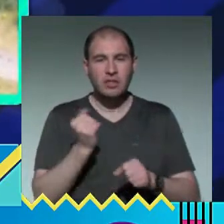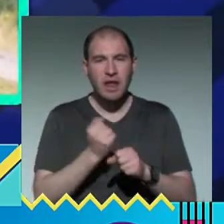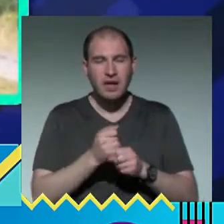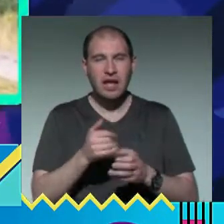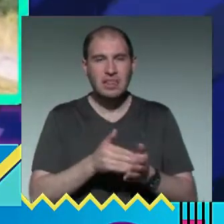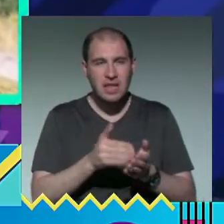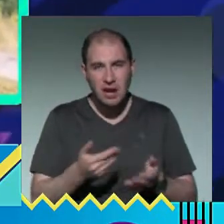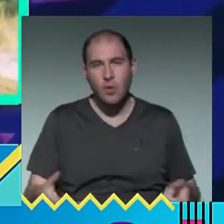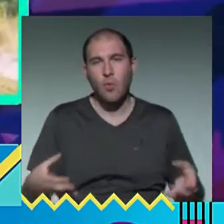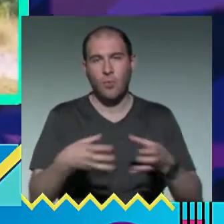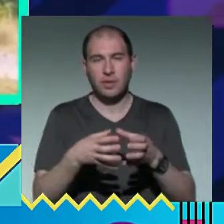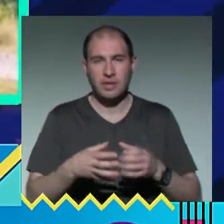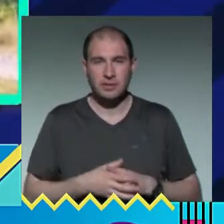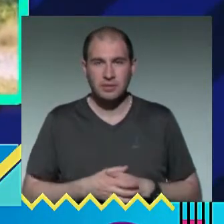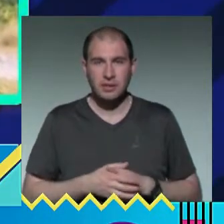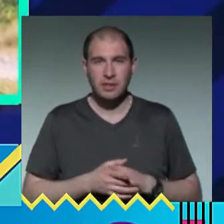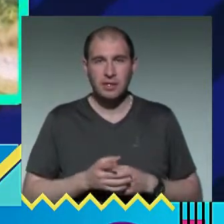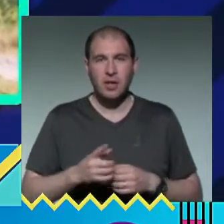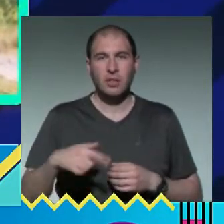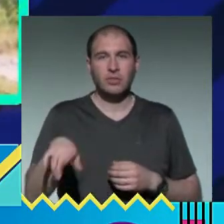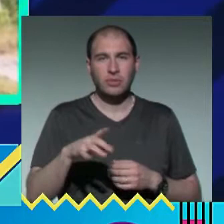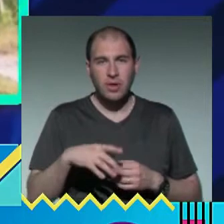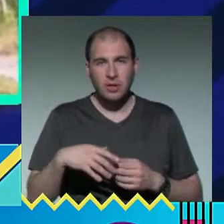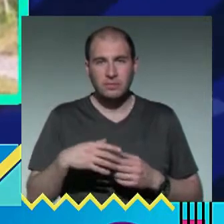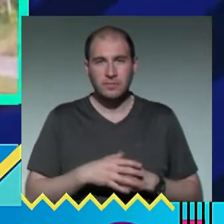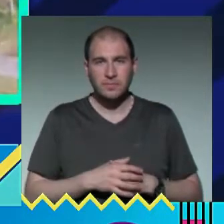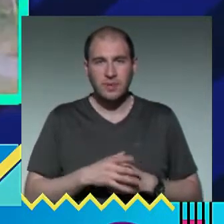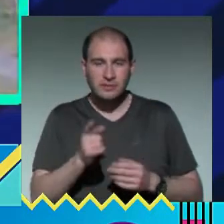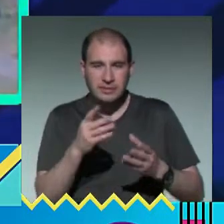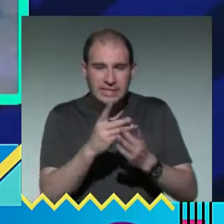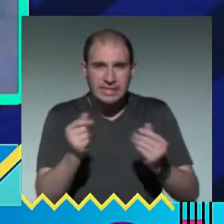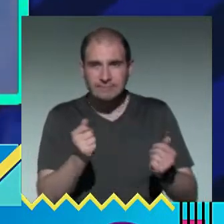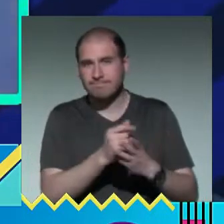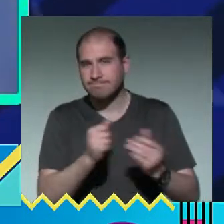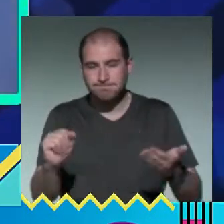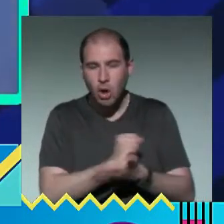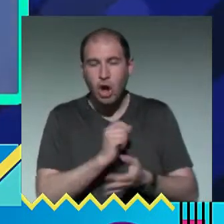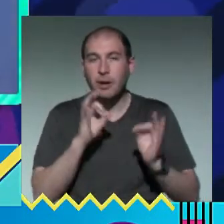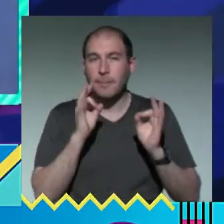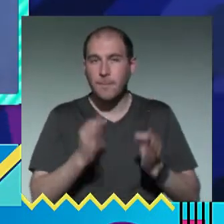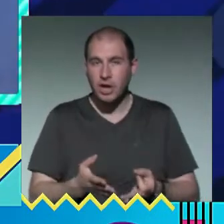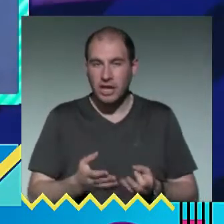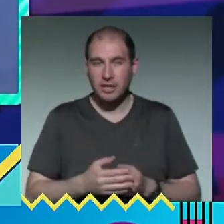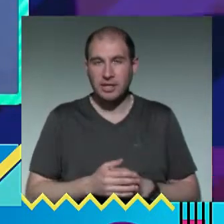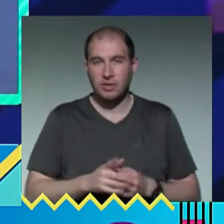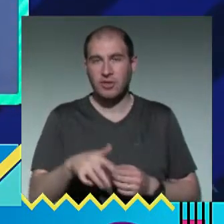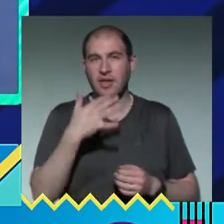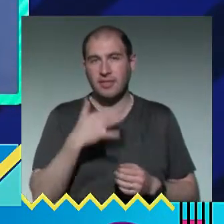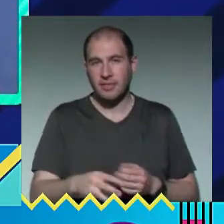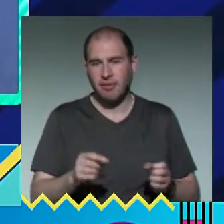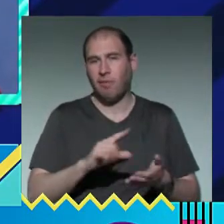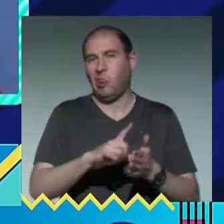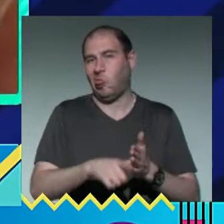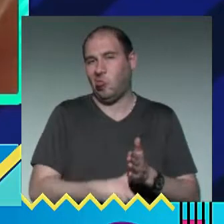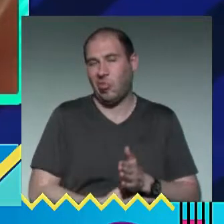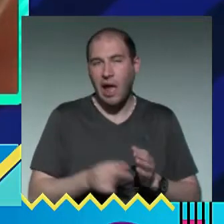tierra en comunidad, ¿cierto?, cómo van tratando de terminar con eso porque entendían que era atraso, porque ahora